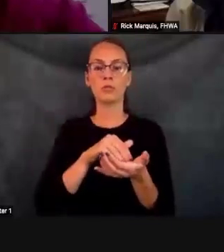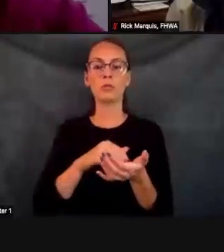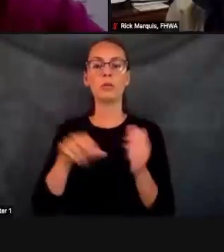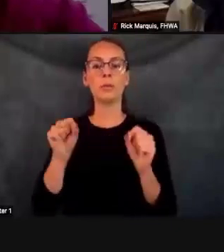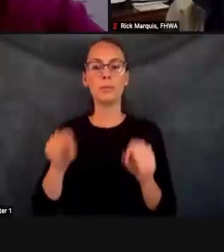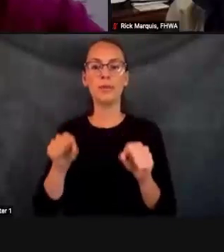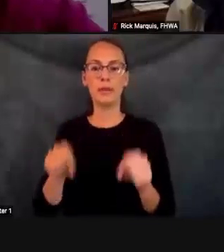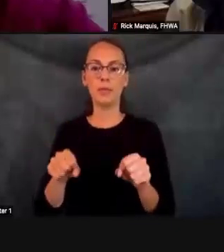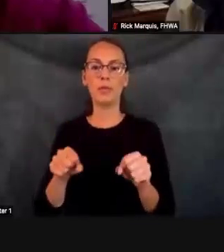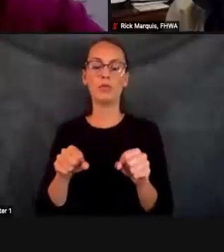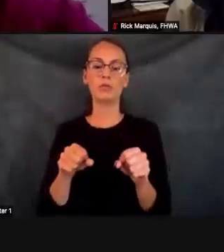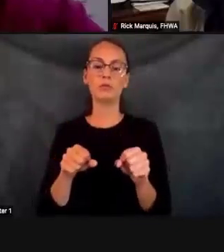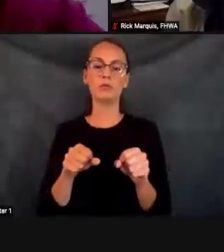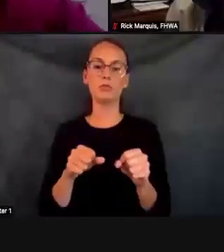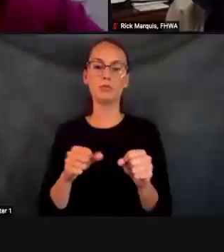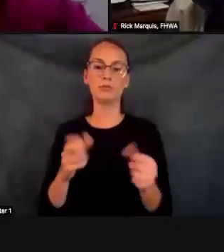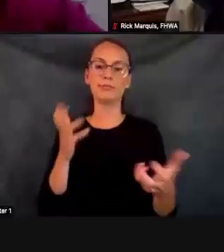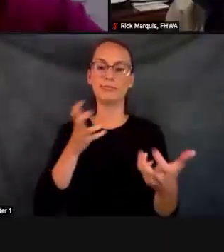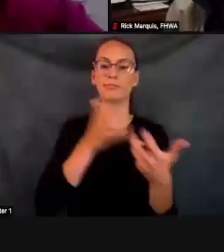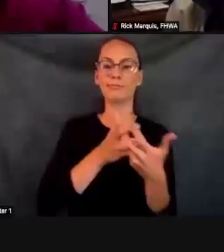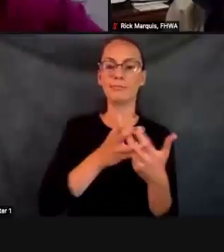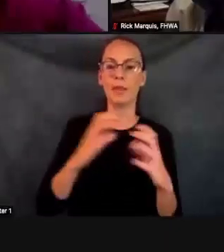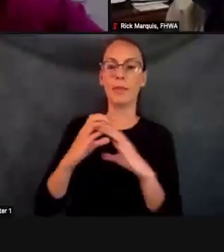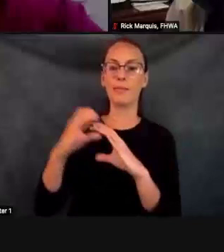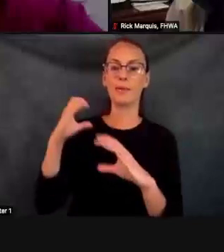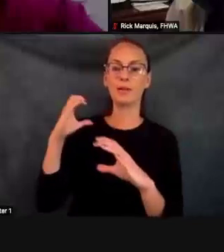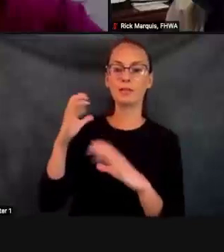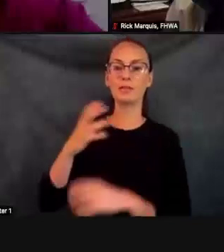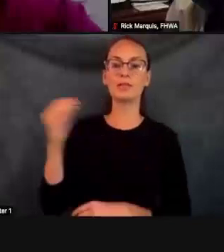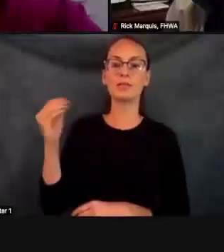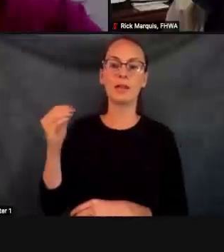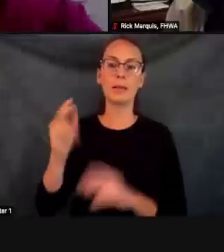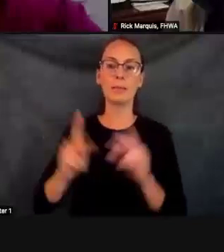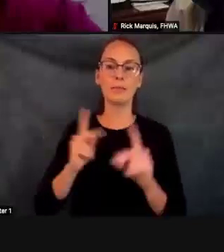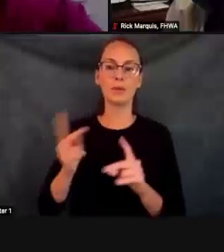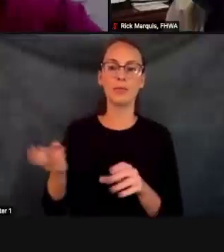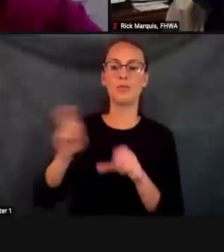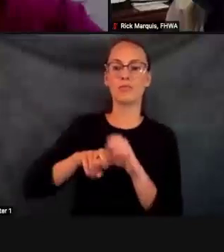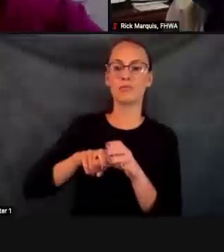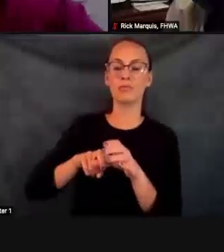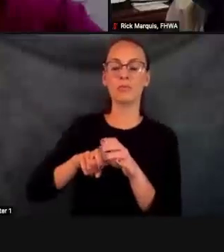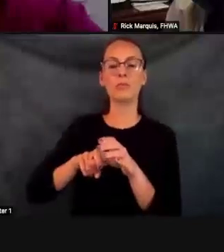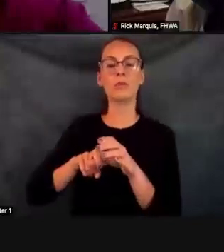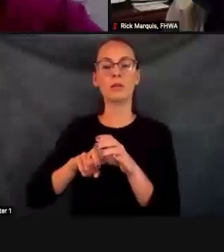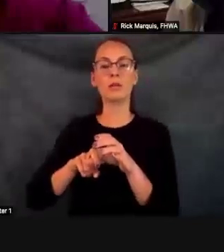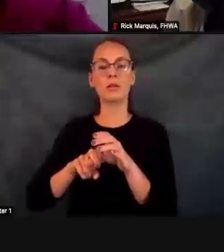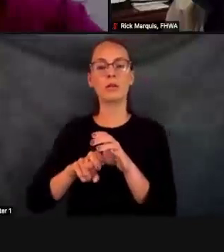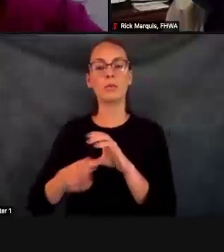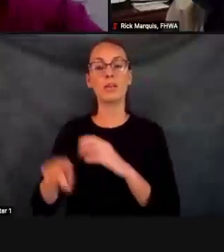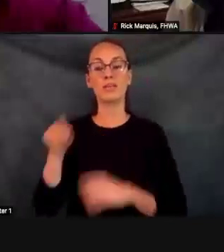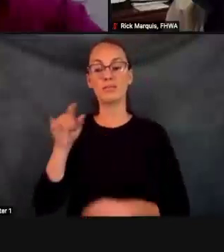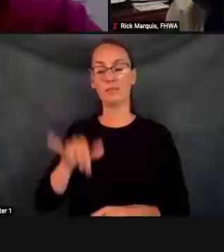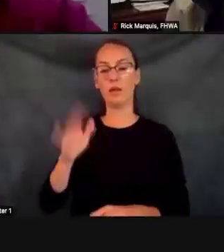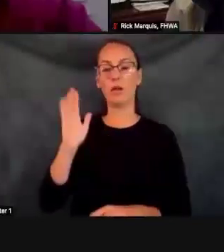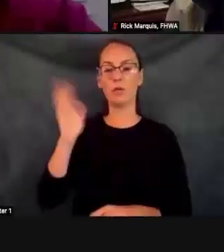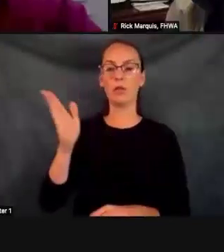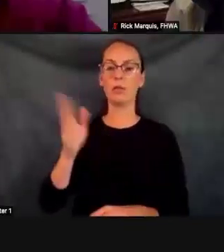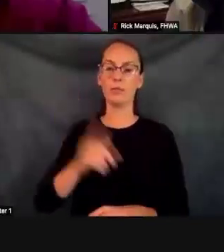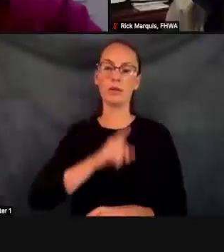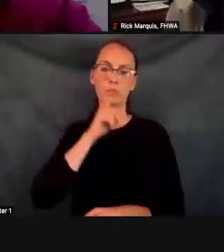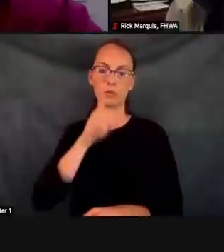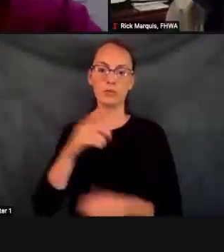cerca para incluir el tránsito público en la red de transporte y